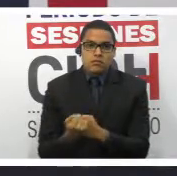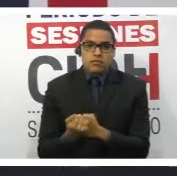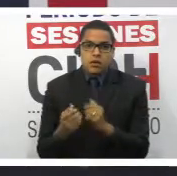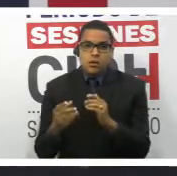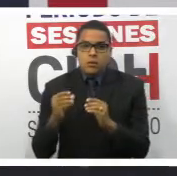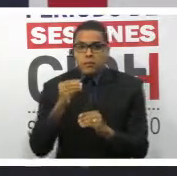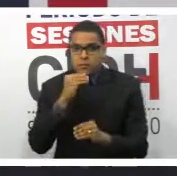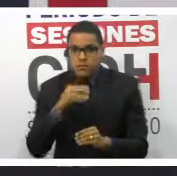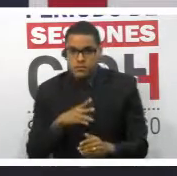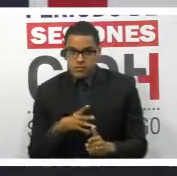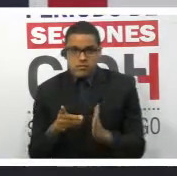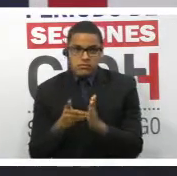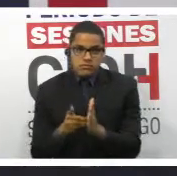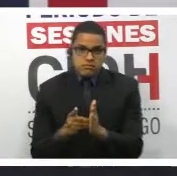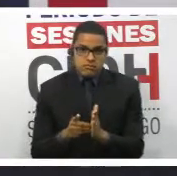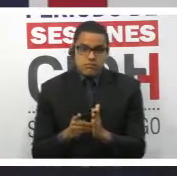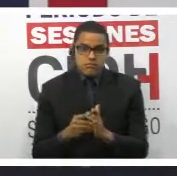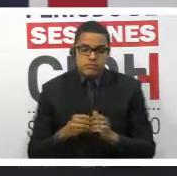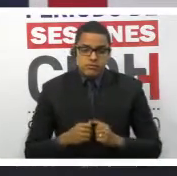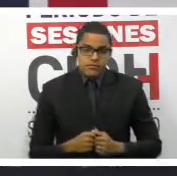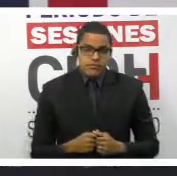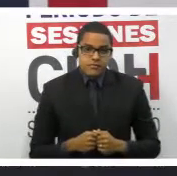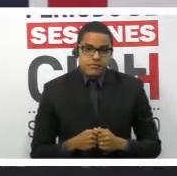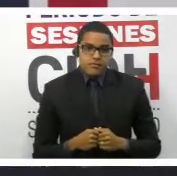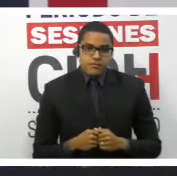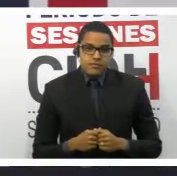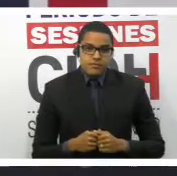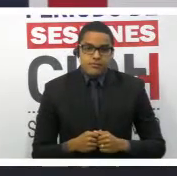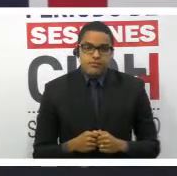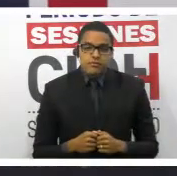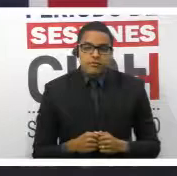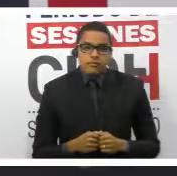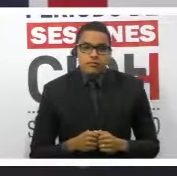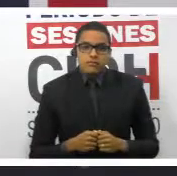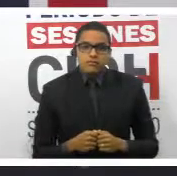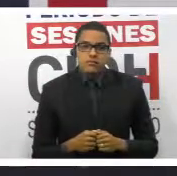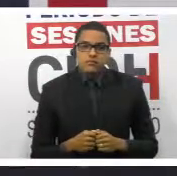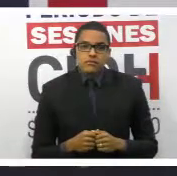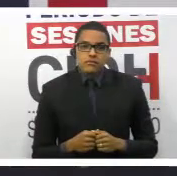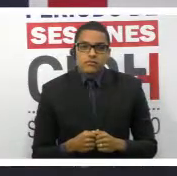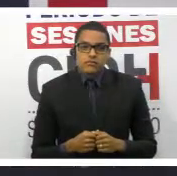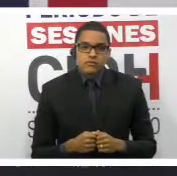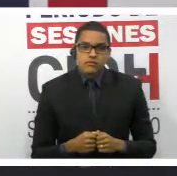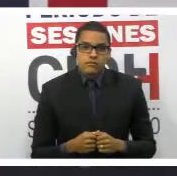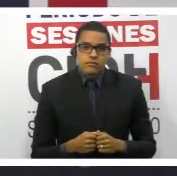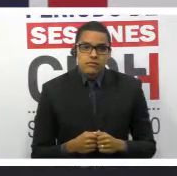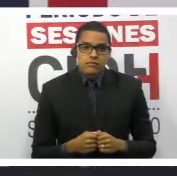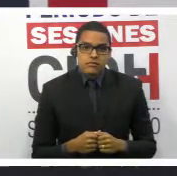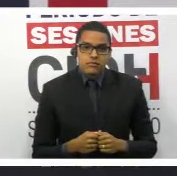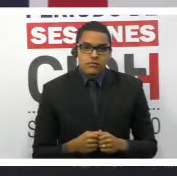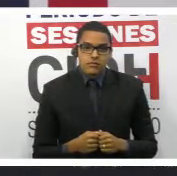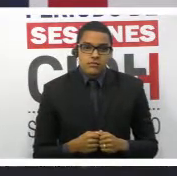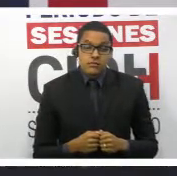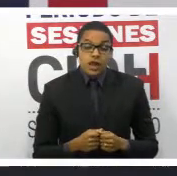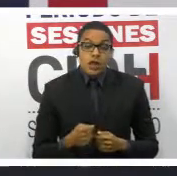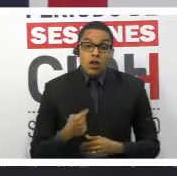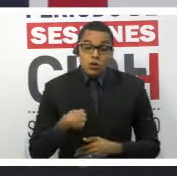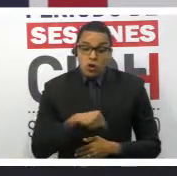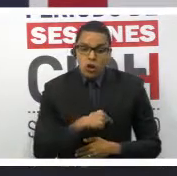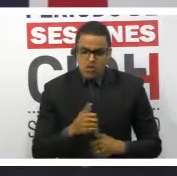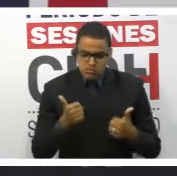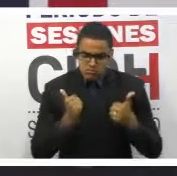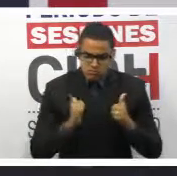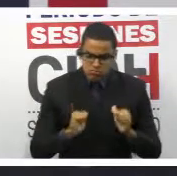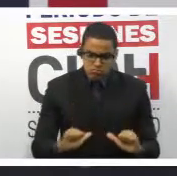de competencia estabilización de control vi